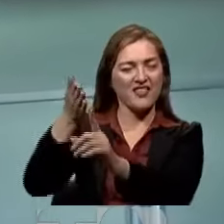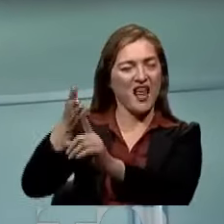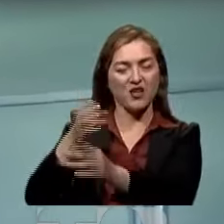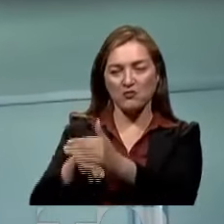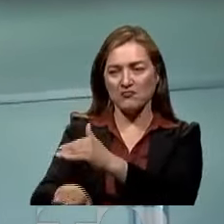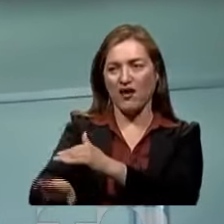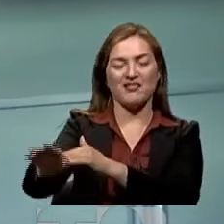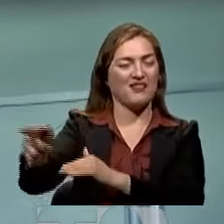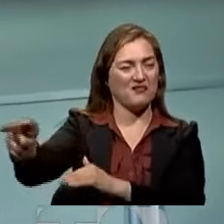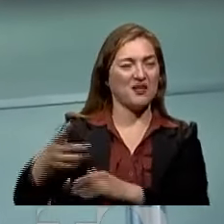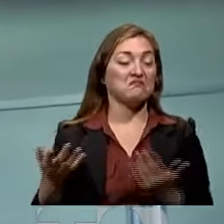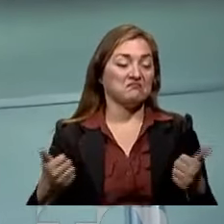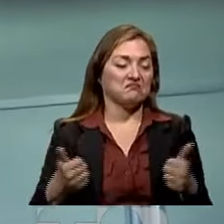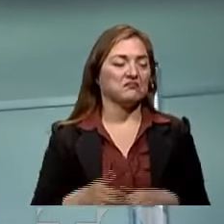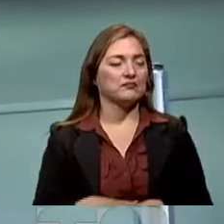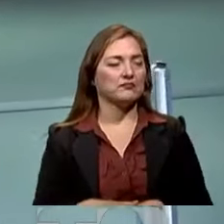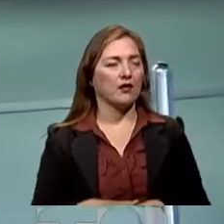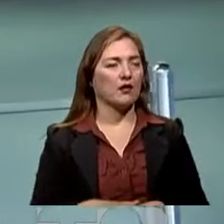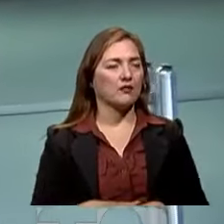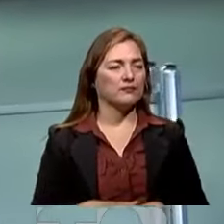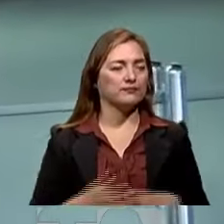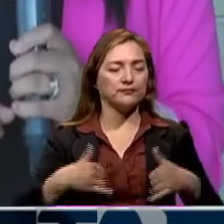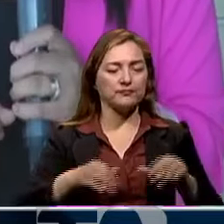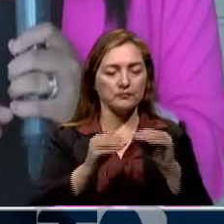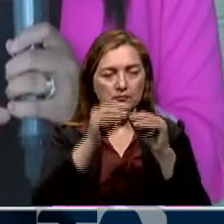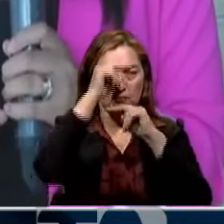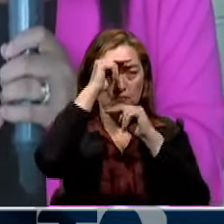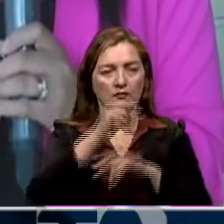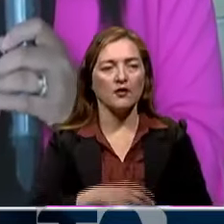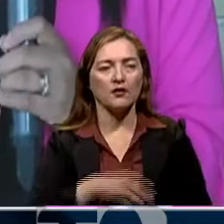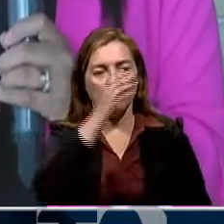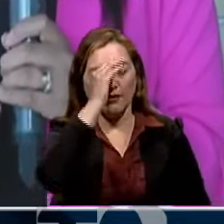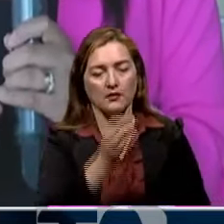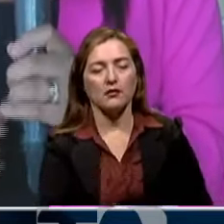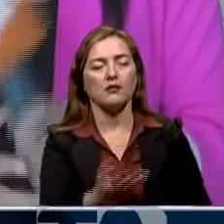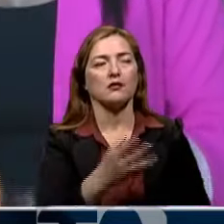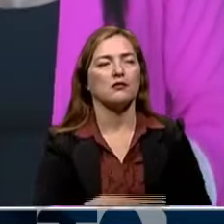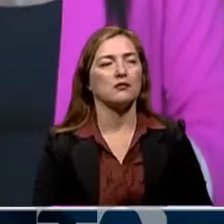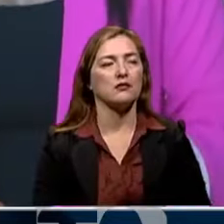directo hacia el metro de Quito. Con esta información regreso a estudio que nos tienen más noticias. Muy buenos días. Buenos días, Estefi.